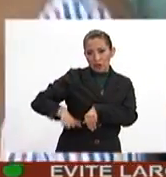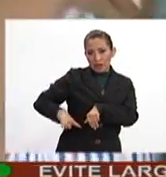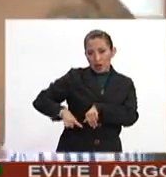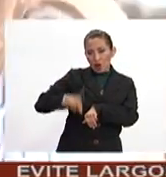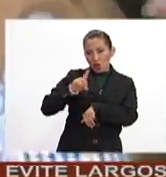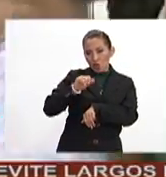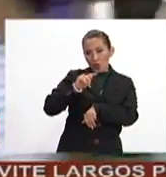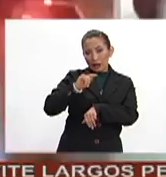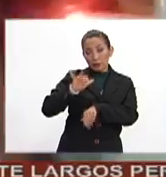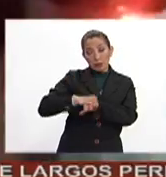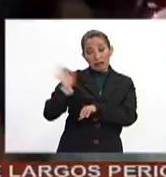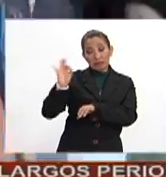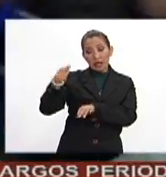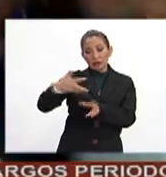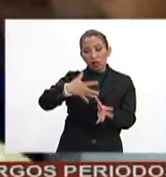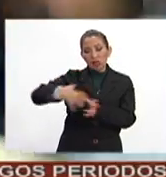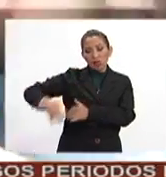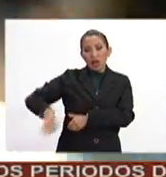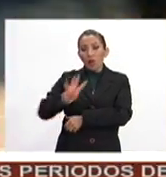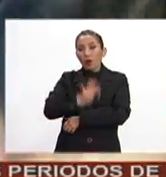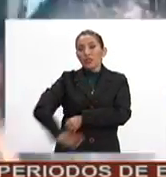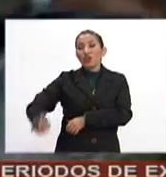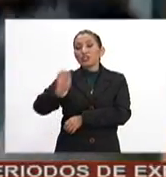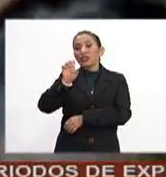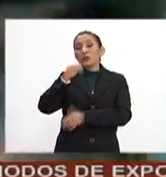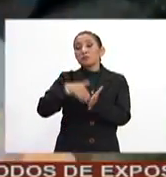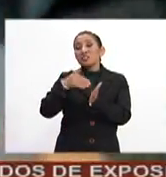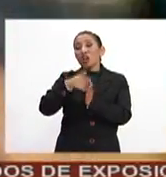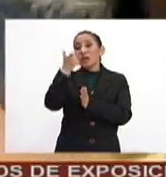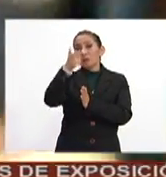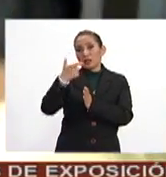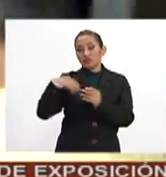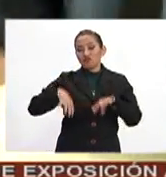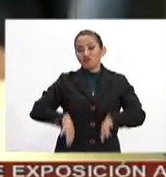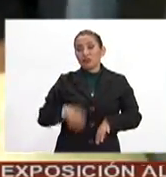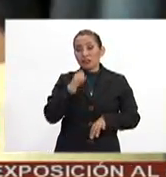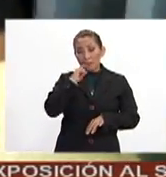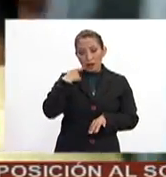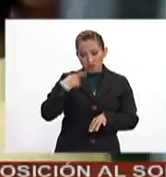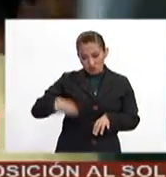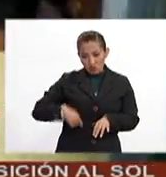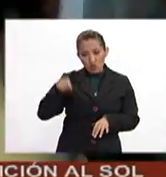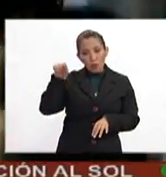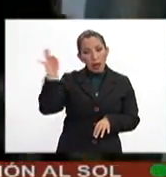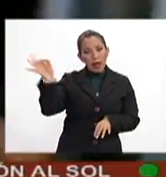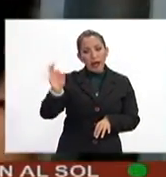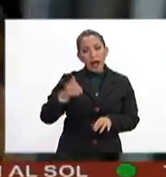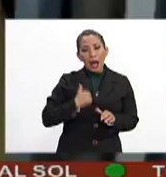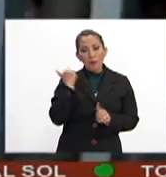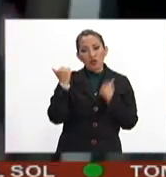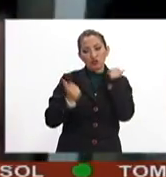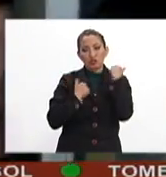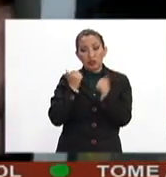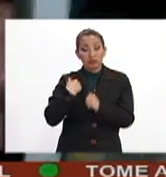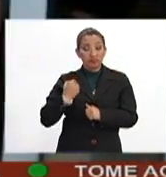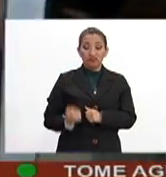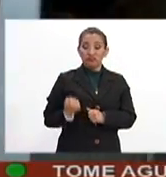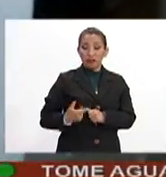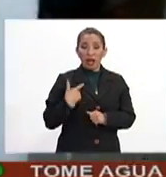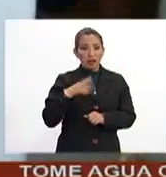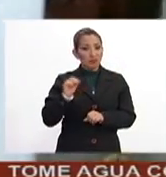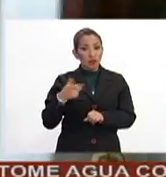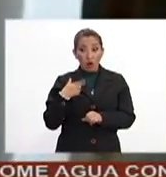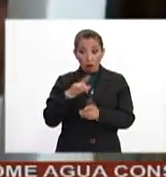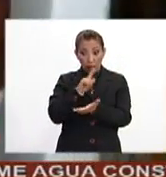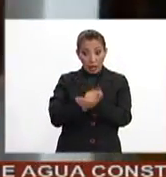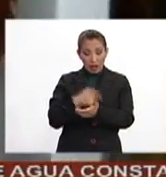de Duarte. Esto por el presunto desvío de más de 400 millones de pesos. También está acusado de abuso de autoridad, incumplimiento